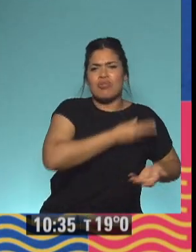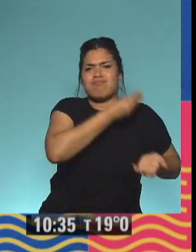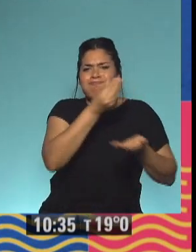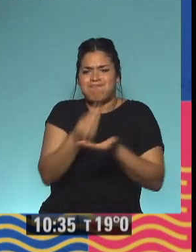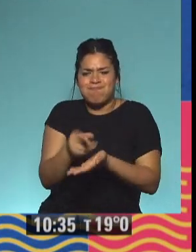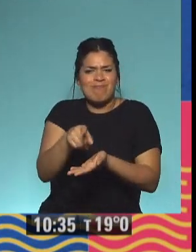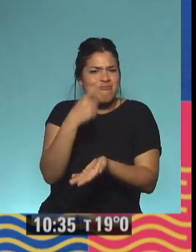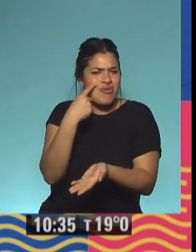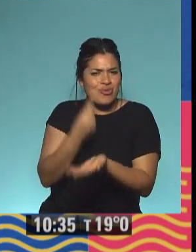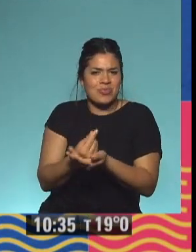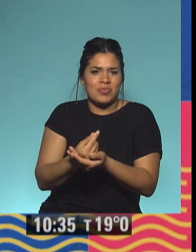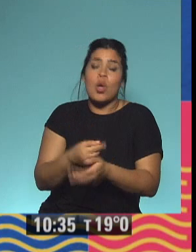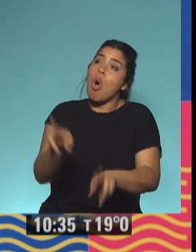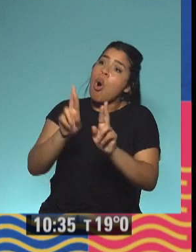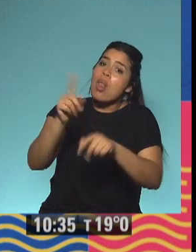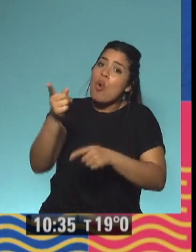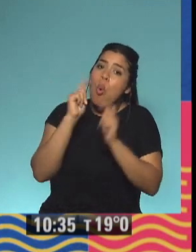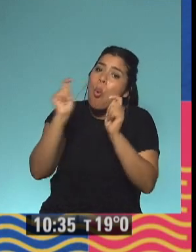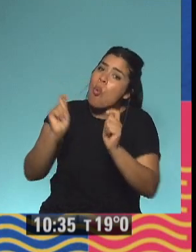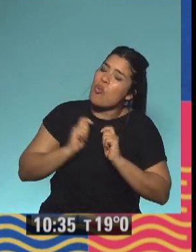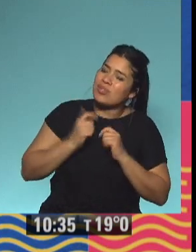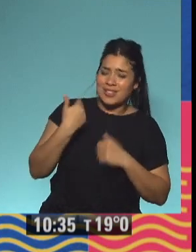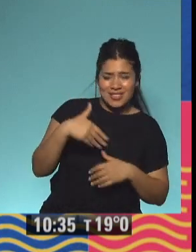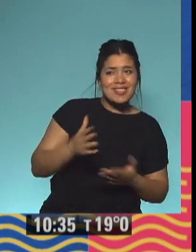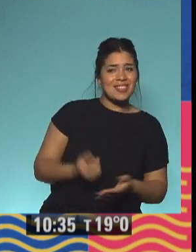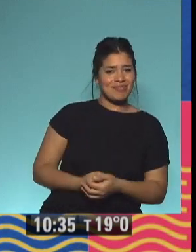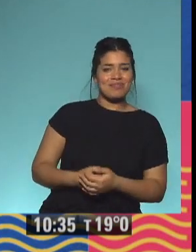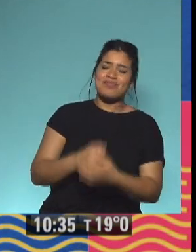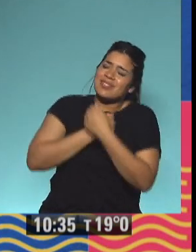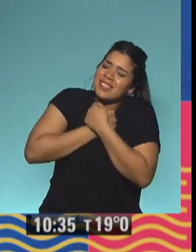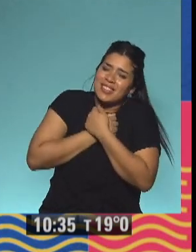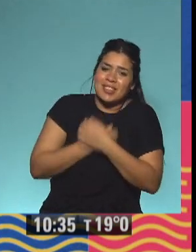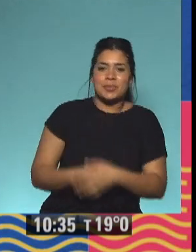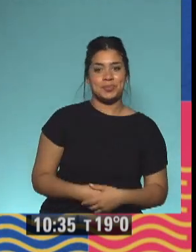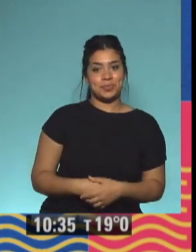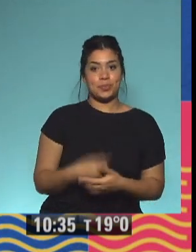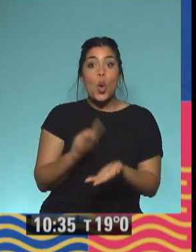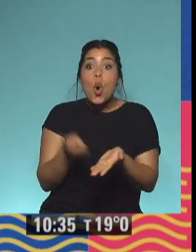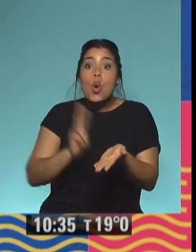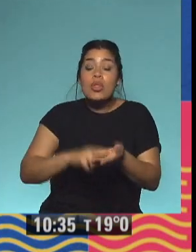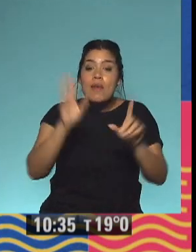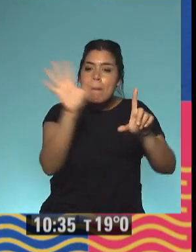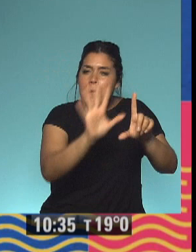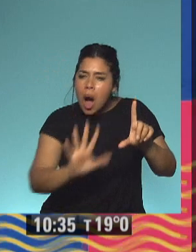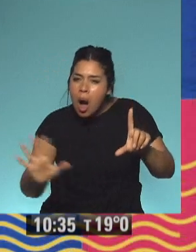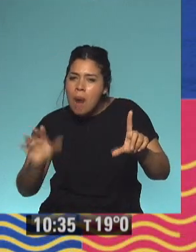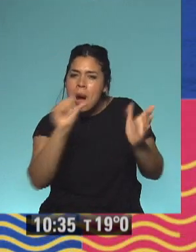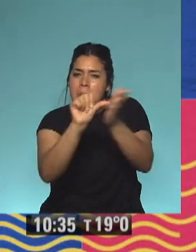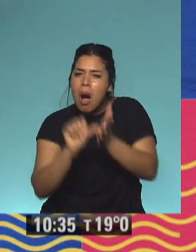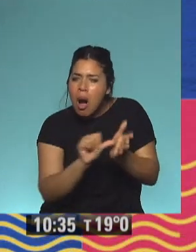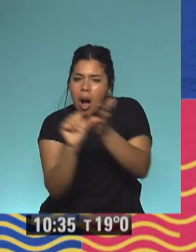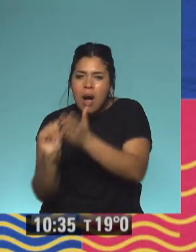quiere tu amigo pájaro amarillo. Ay, y ahí miren, está también de vuelta el planiferio con todos los continentes y los